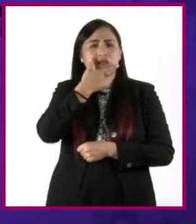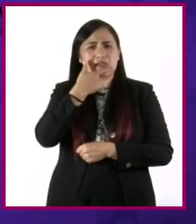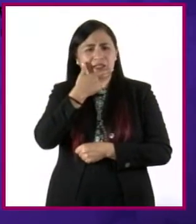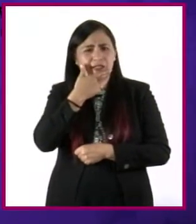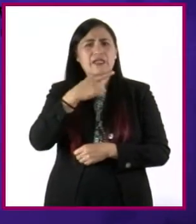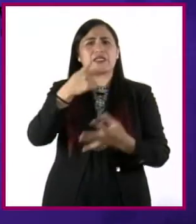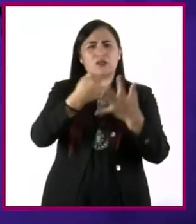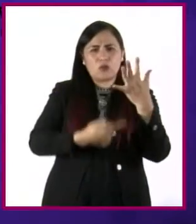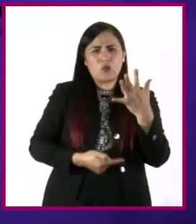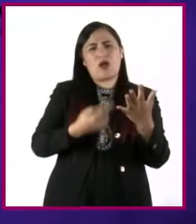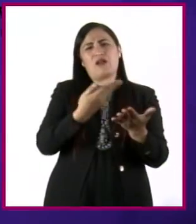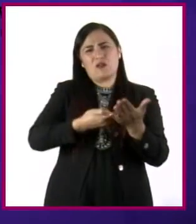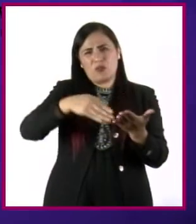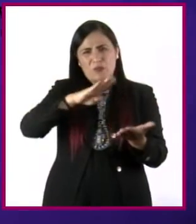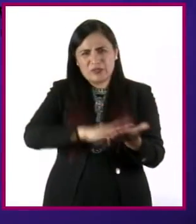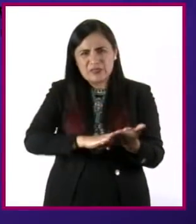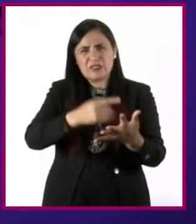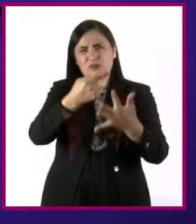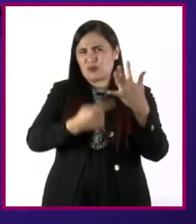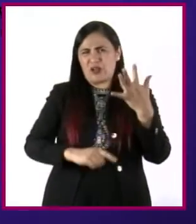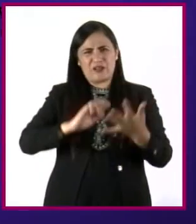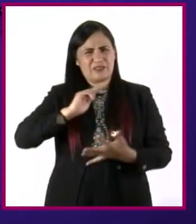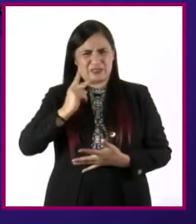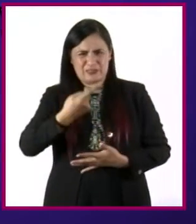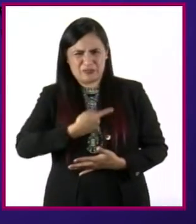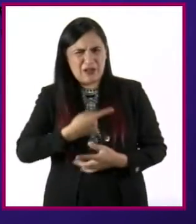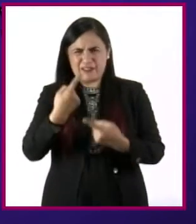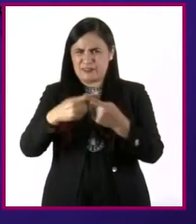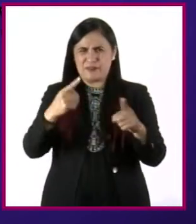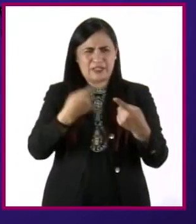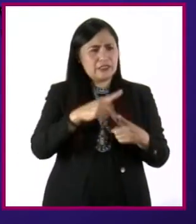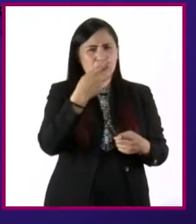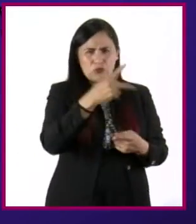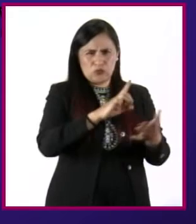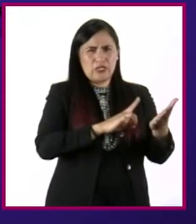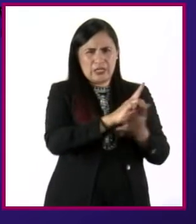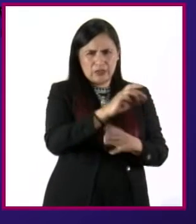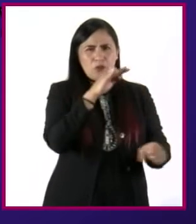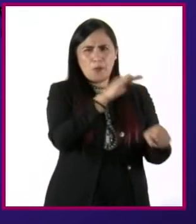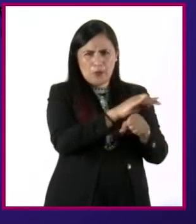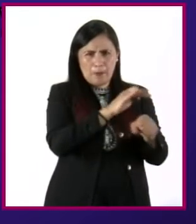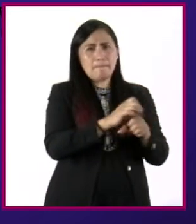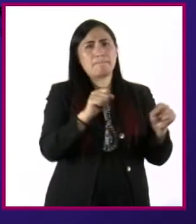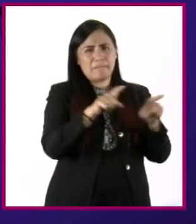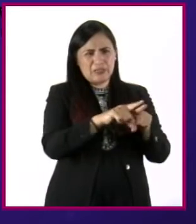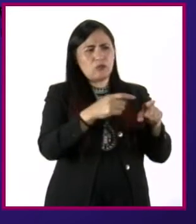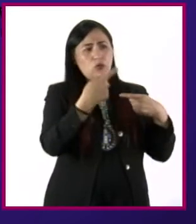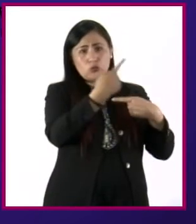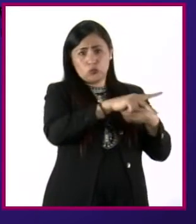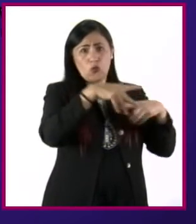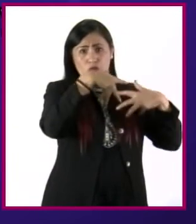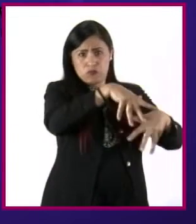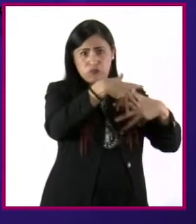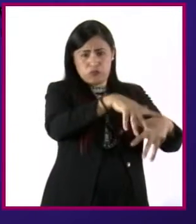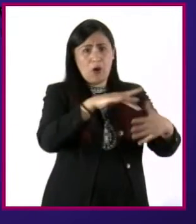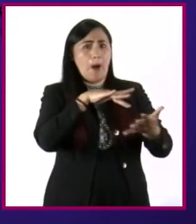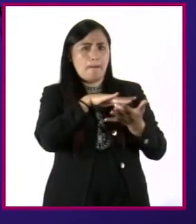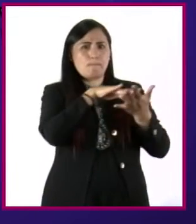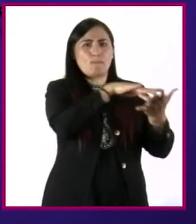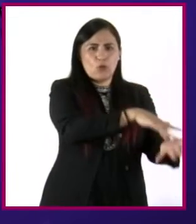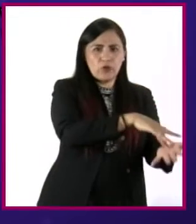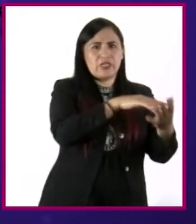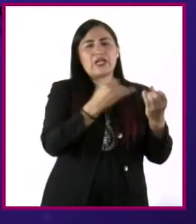bisexuales, trans, intersexuales, queer y otras. Asistir a los eventos, leer y aprender, debatir sobre